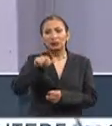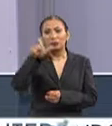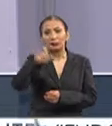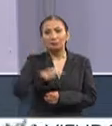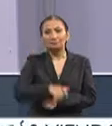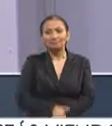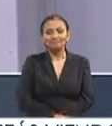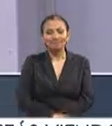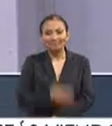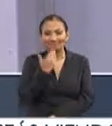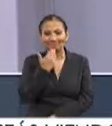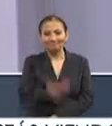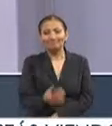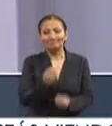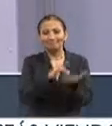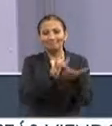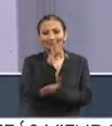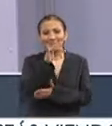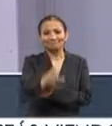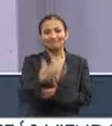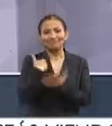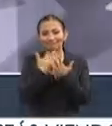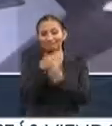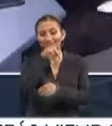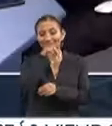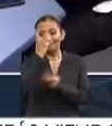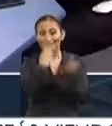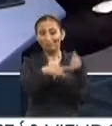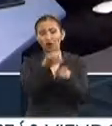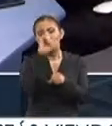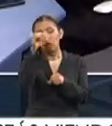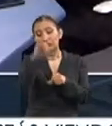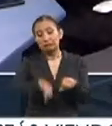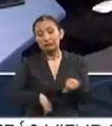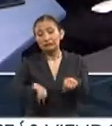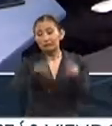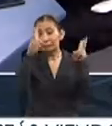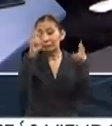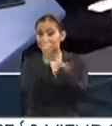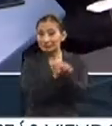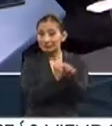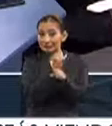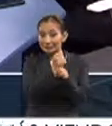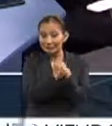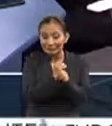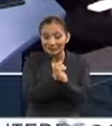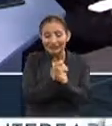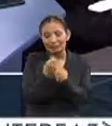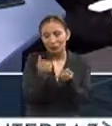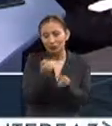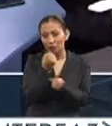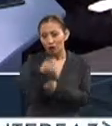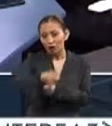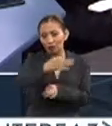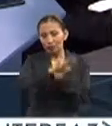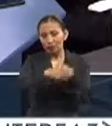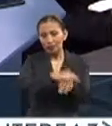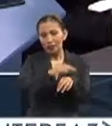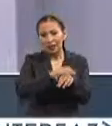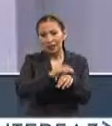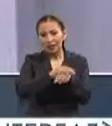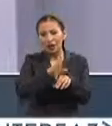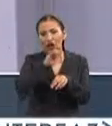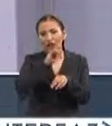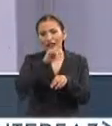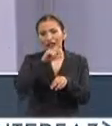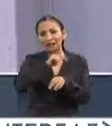www.conacytprensa.mx. Muy bien. Pues muchísimas gracias, te esperamos muy pronto con otra interesante investigación, y muchos saludos a todos los amigos de la Agencia